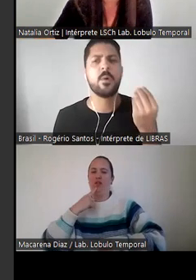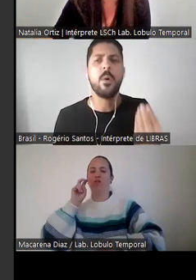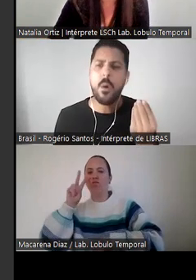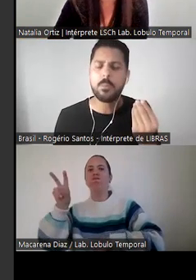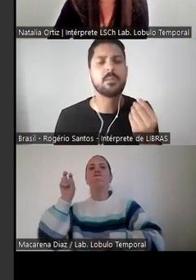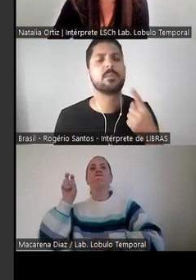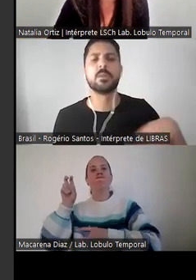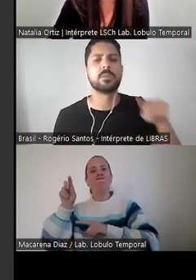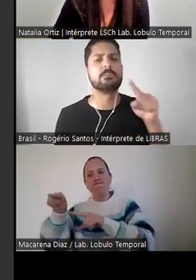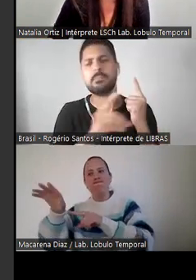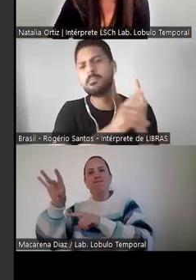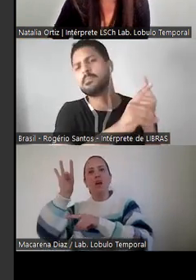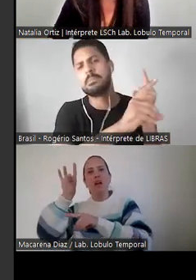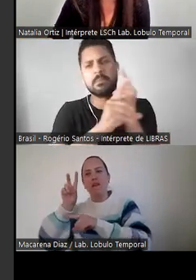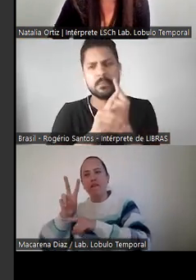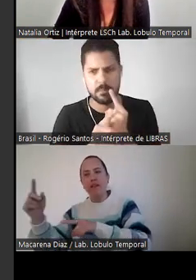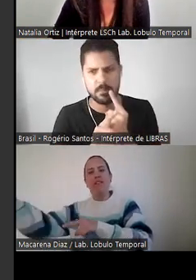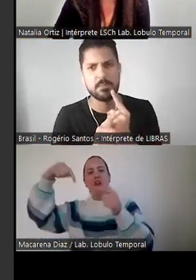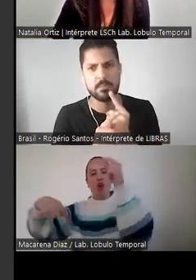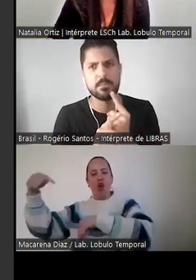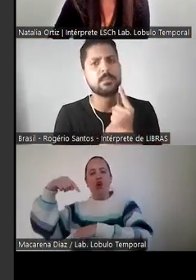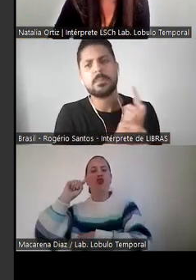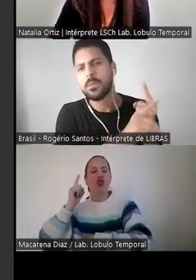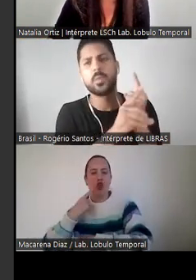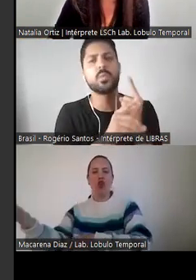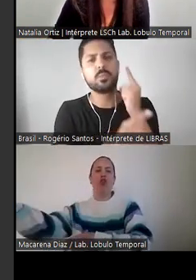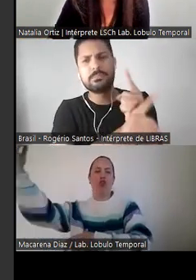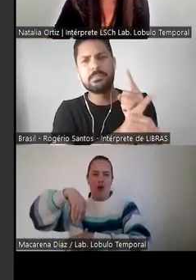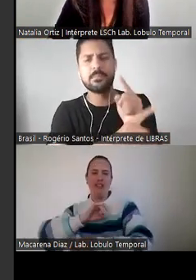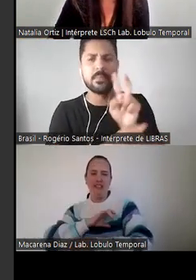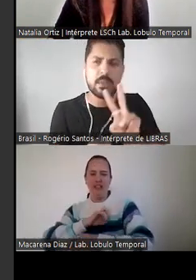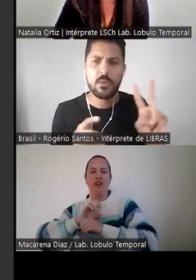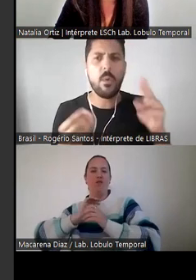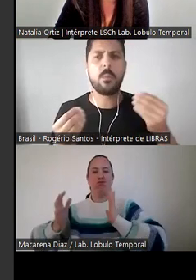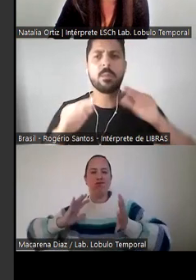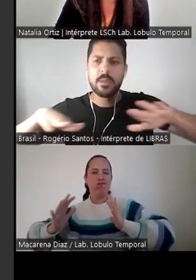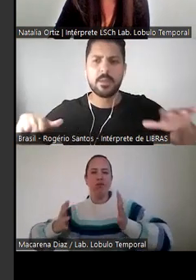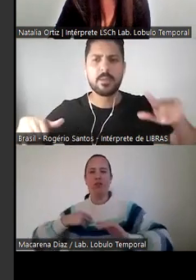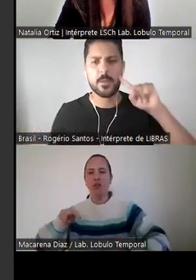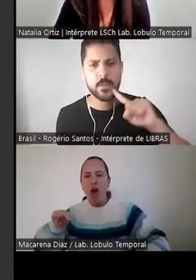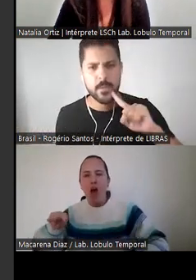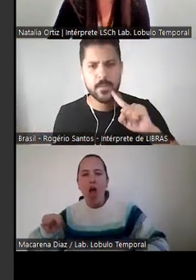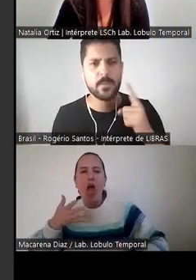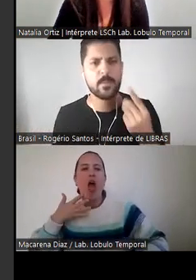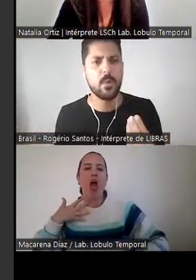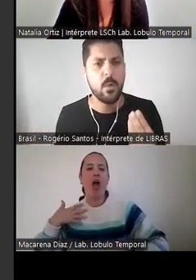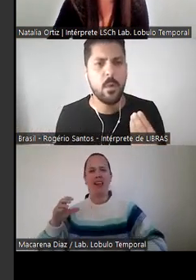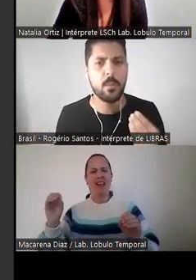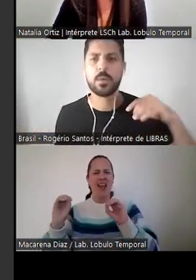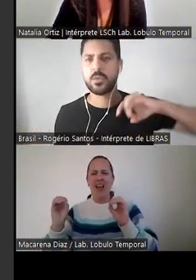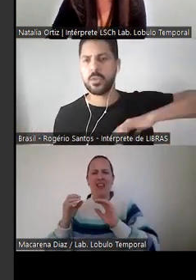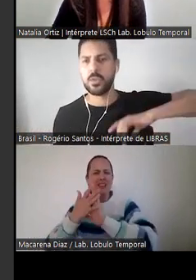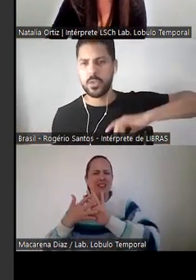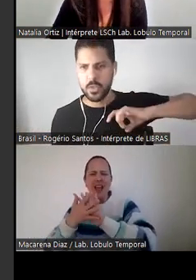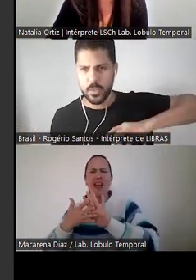encontramos con esto y con la experiencia sorda y cómo llegó, por ejemplo, a Chile la experiencia